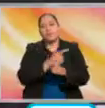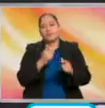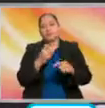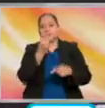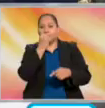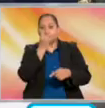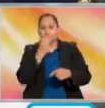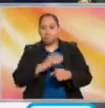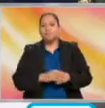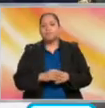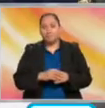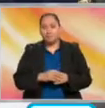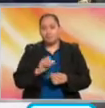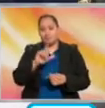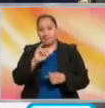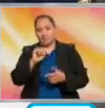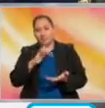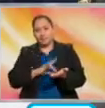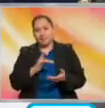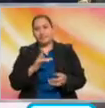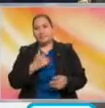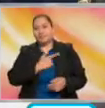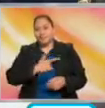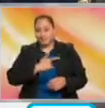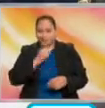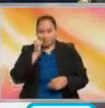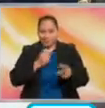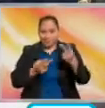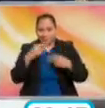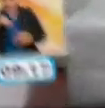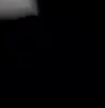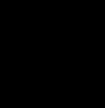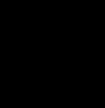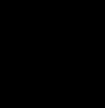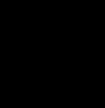Alicia, muchísimas gracias. No, hombre, encantada de Gracias. estar aquí como siempre, es un placer. Qué gusto que siempre vienes a acompañarnos.